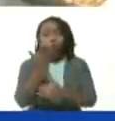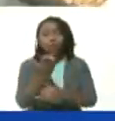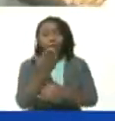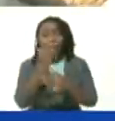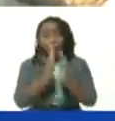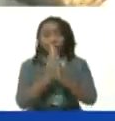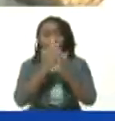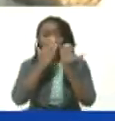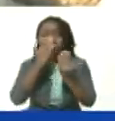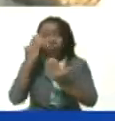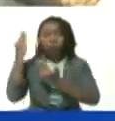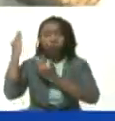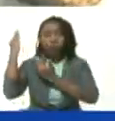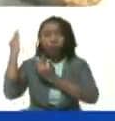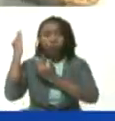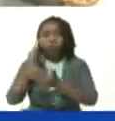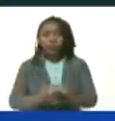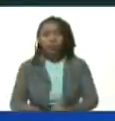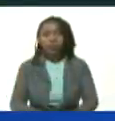favor, adelante.